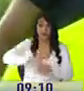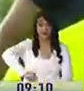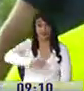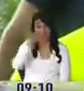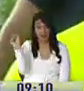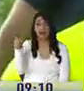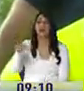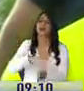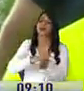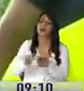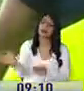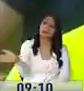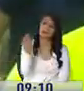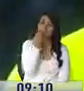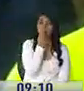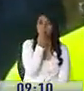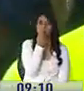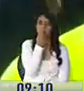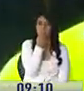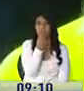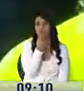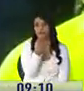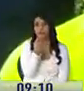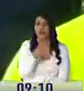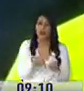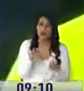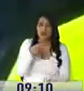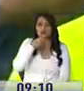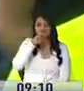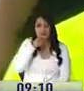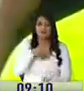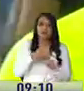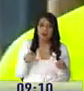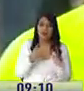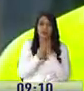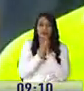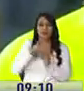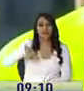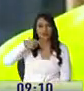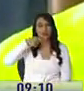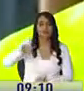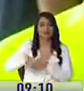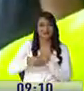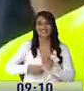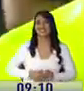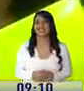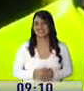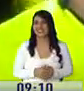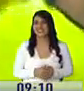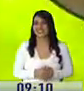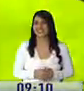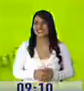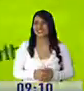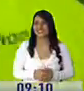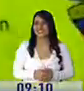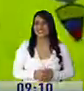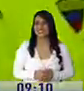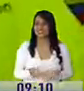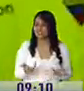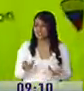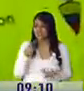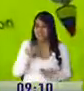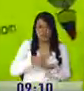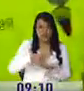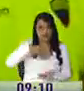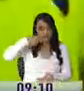nos invitaba a es restaurant solo nos ofreció algunos citos pero hemos pedido platos adicionales Y dónde está el ceviche que yo no veo Yo quiero